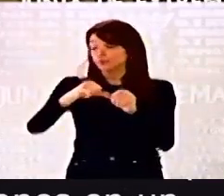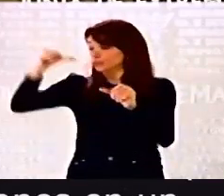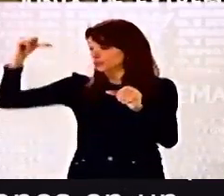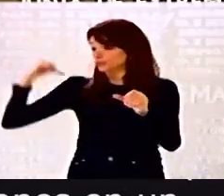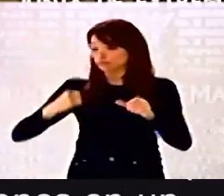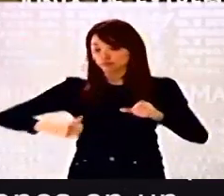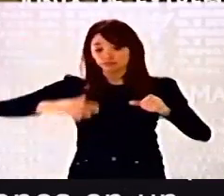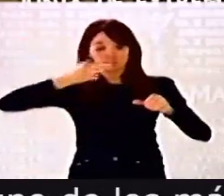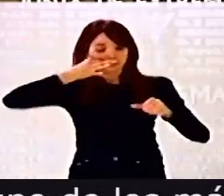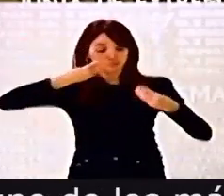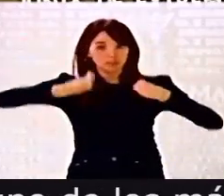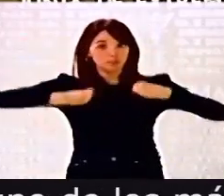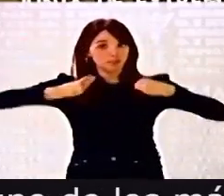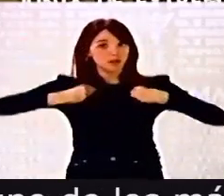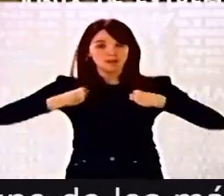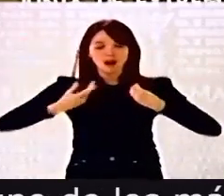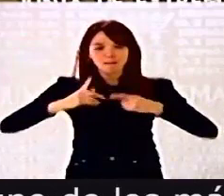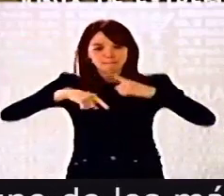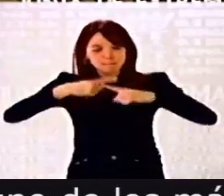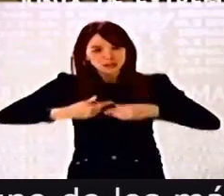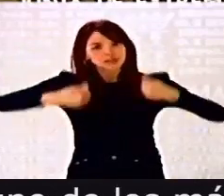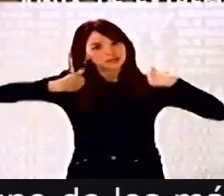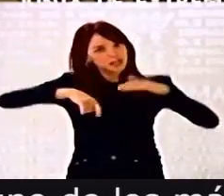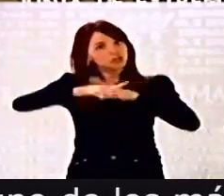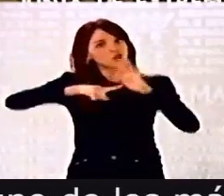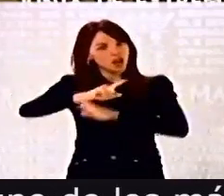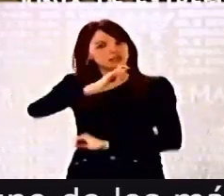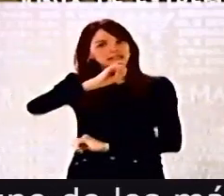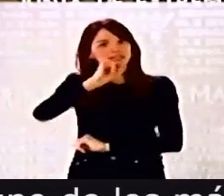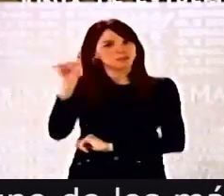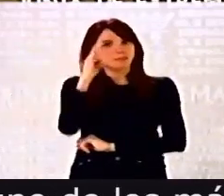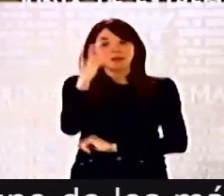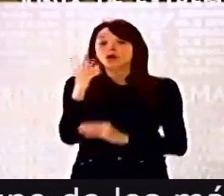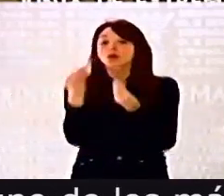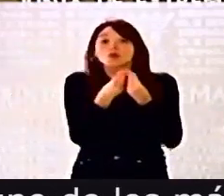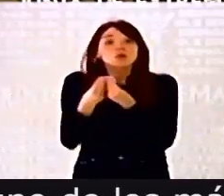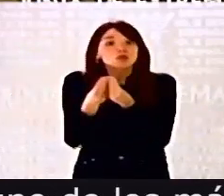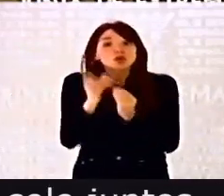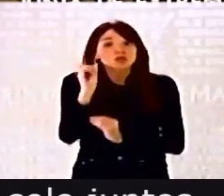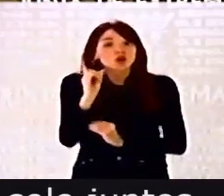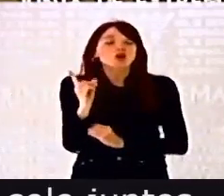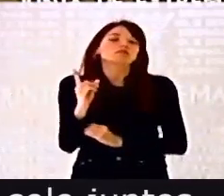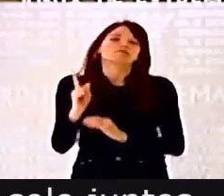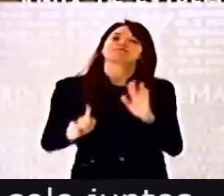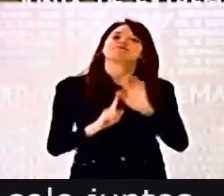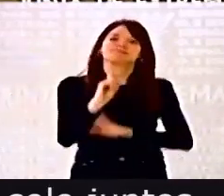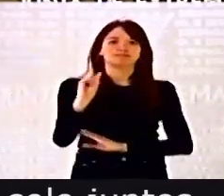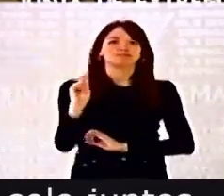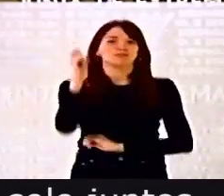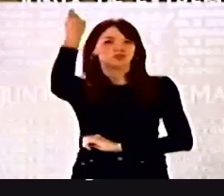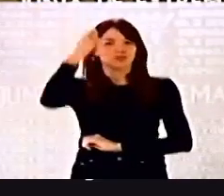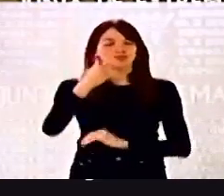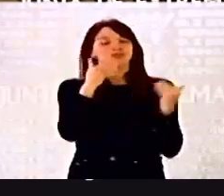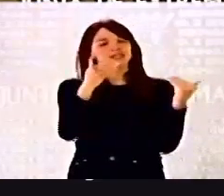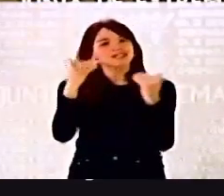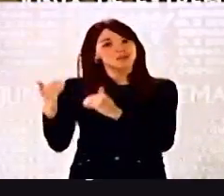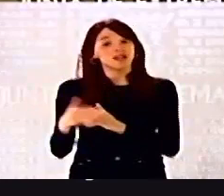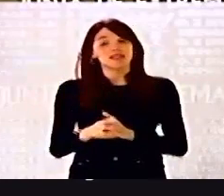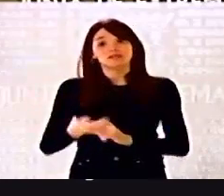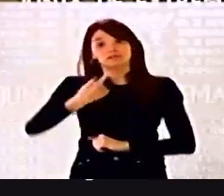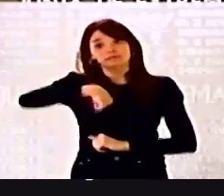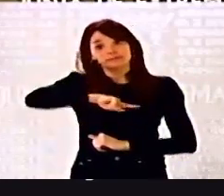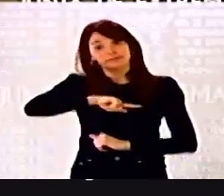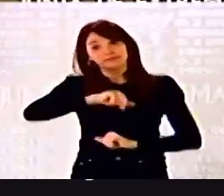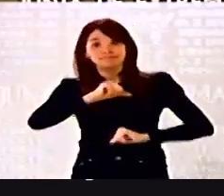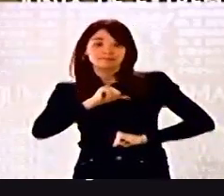tocado vivir y gestionar, pero solo juntos conseguiremos salir. Muchísimas gracias y quedo